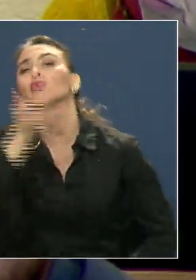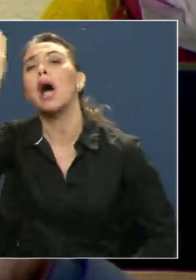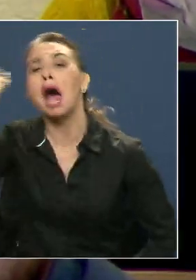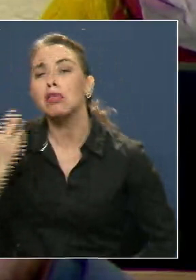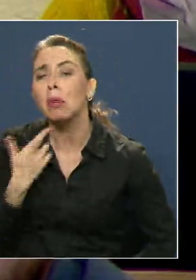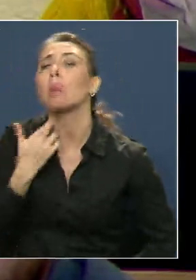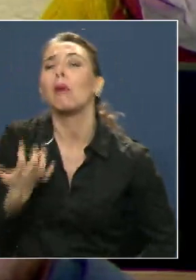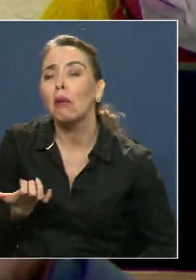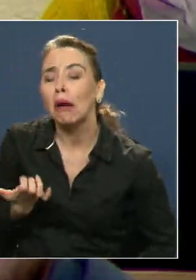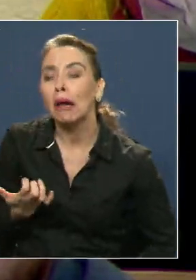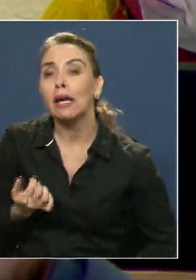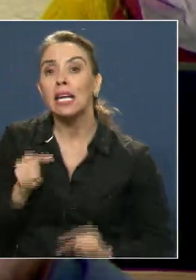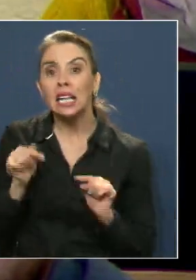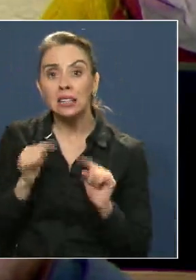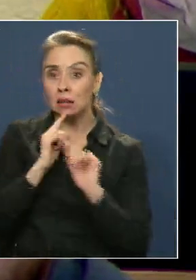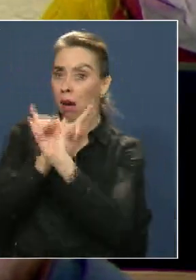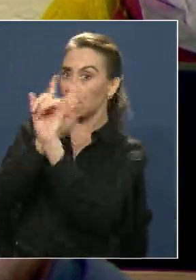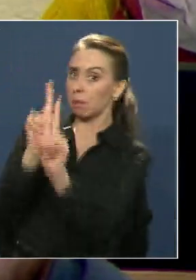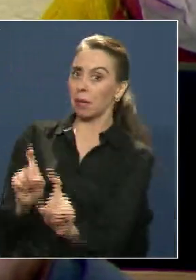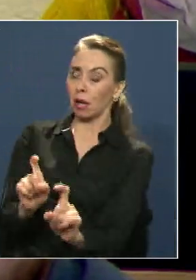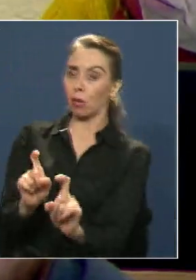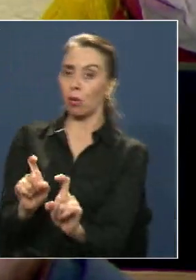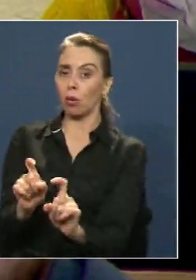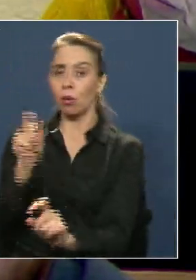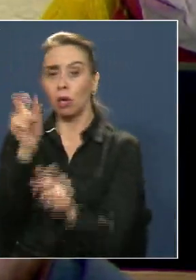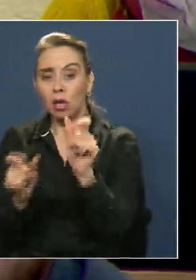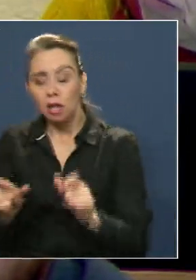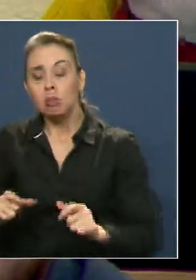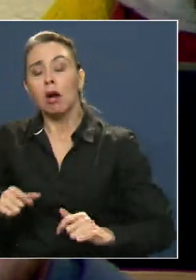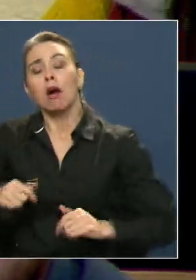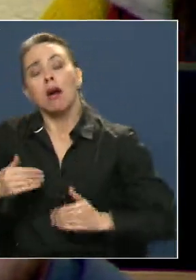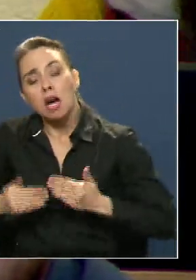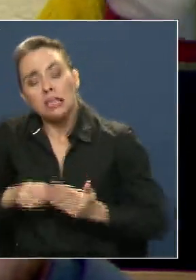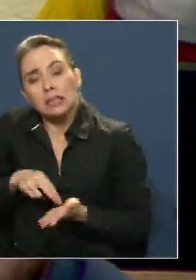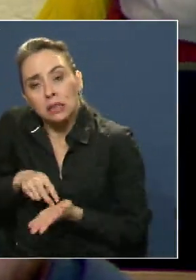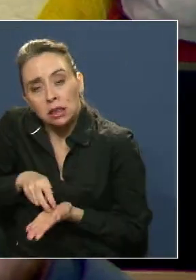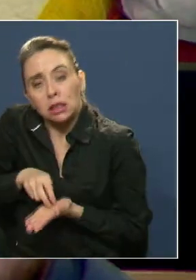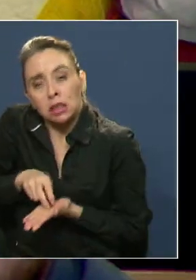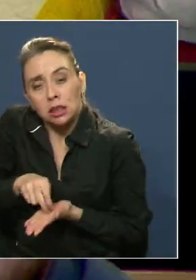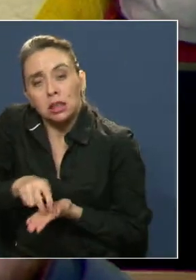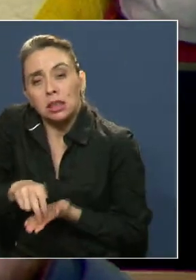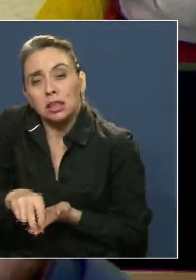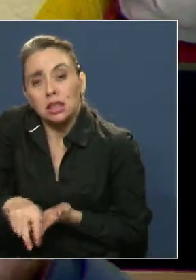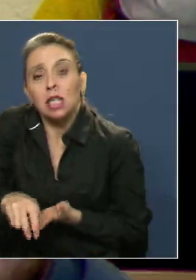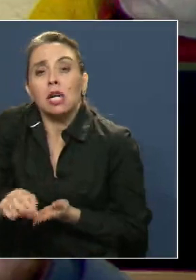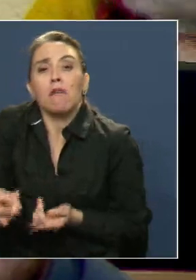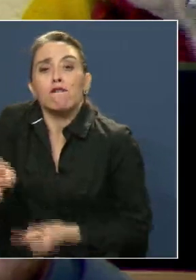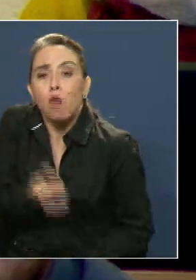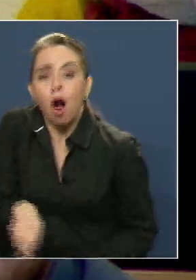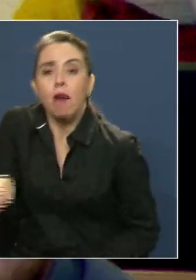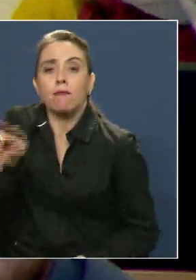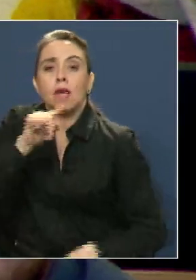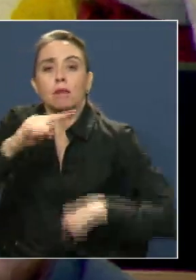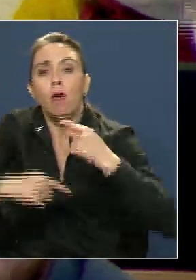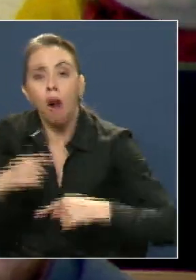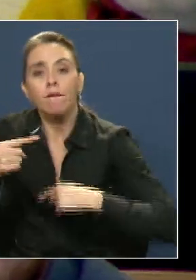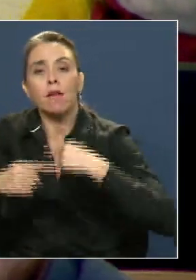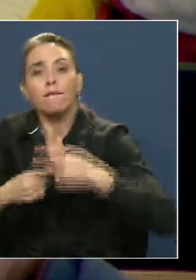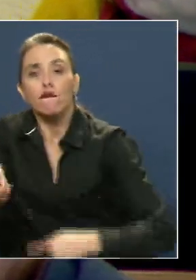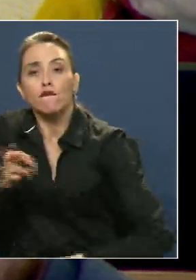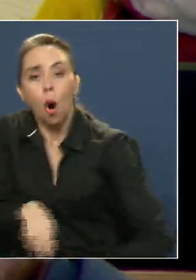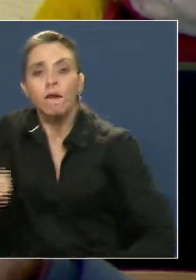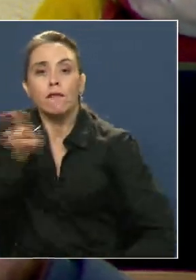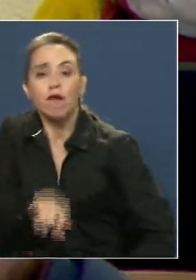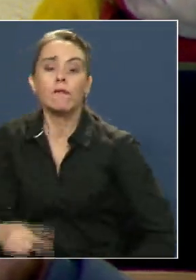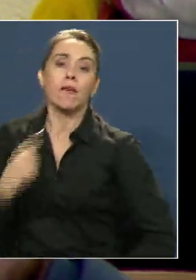en adelante es que se rige un recorrido incesante por la senda de la revictimización, el continuo de